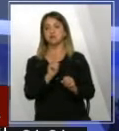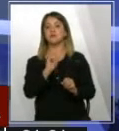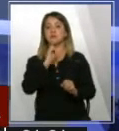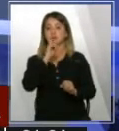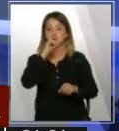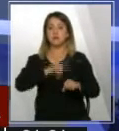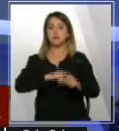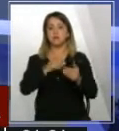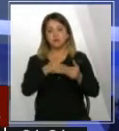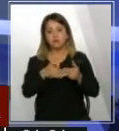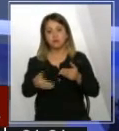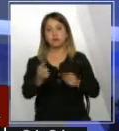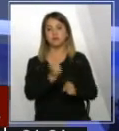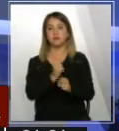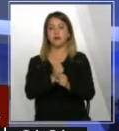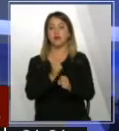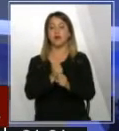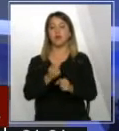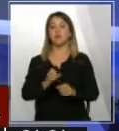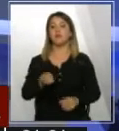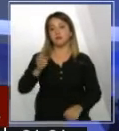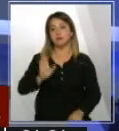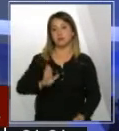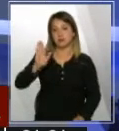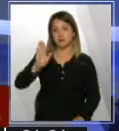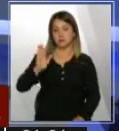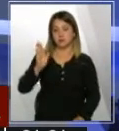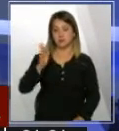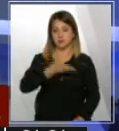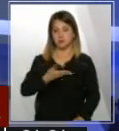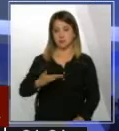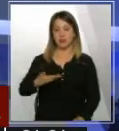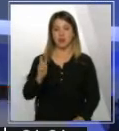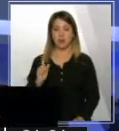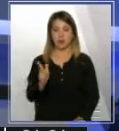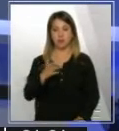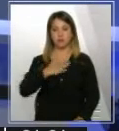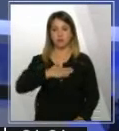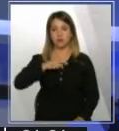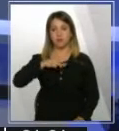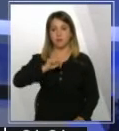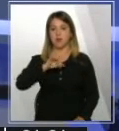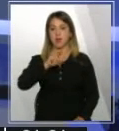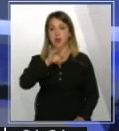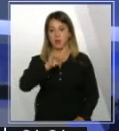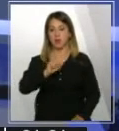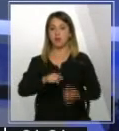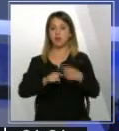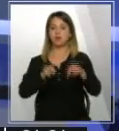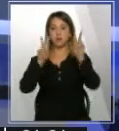tiempo trabajando en una eventual candidatura presidencial, Ricardo Lagos. Soy Macarena Morales y estos son los otros titulares del día.